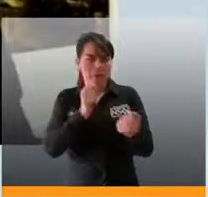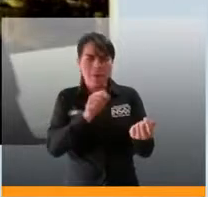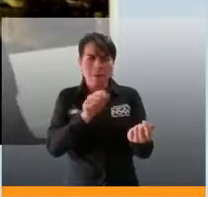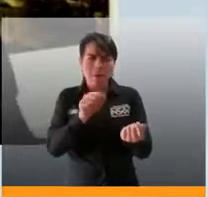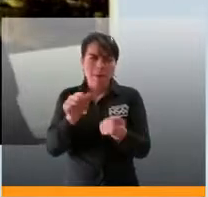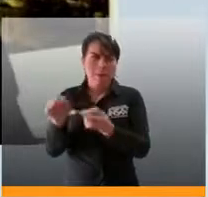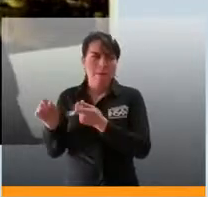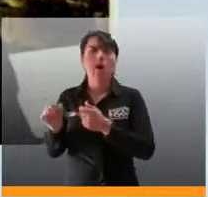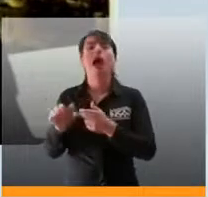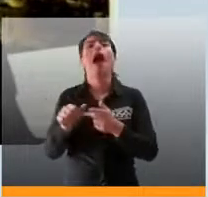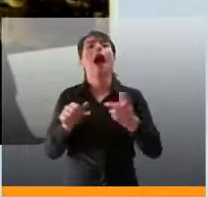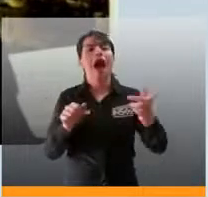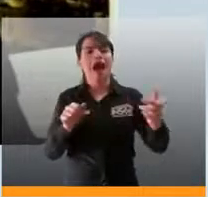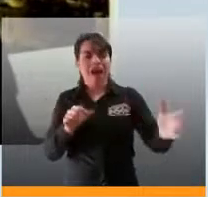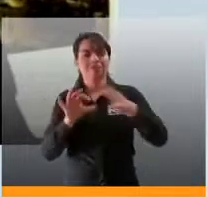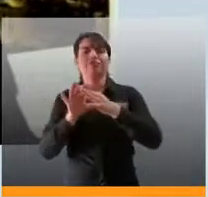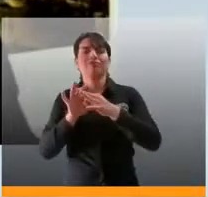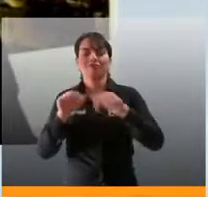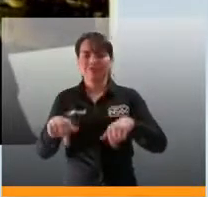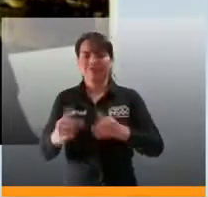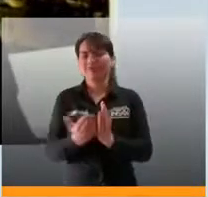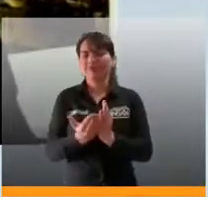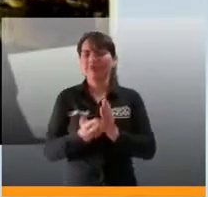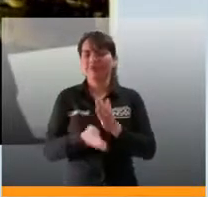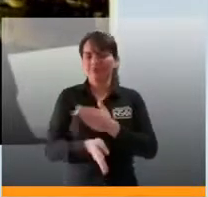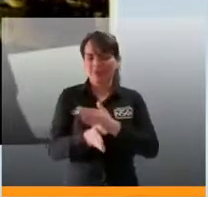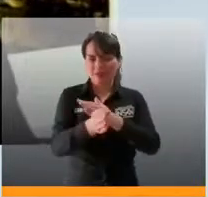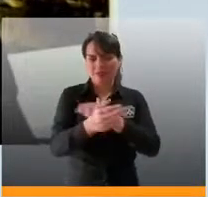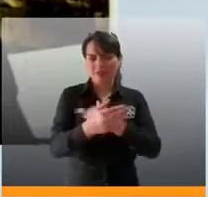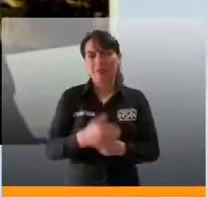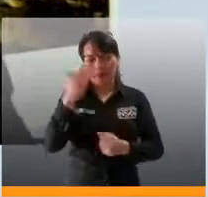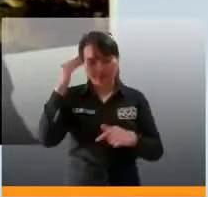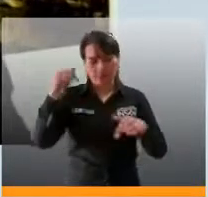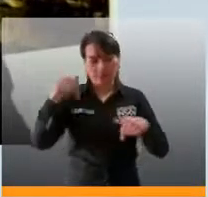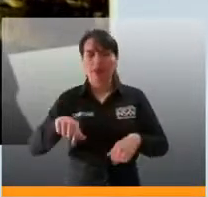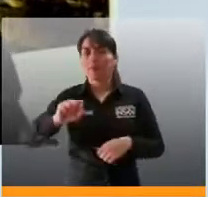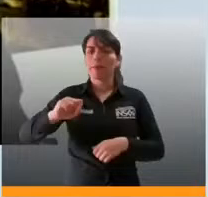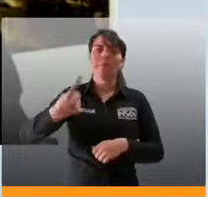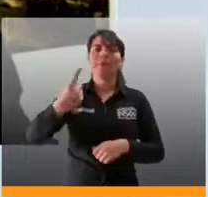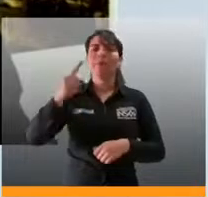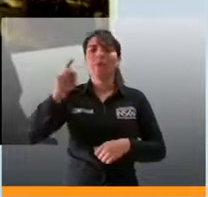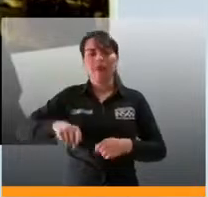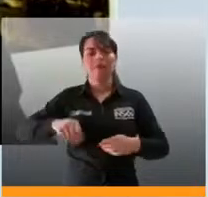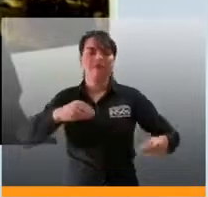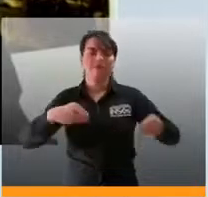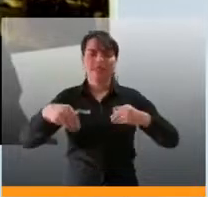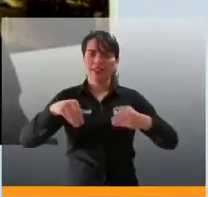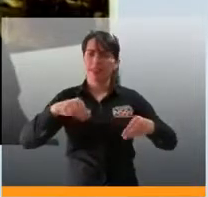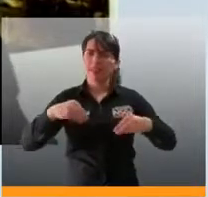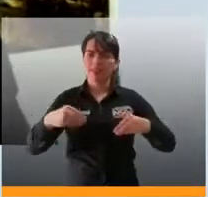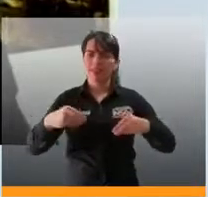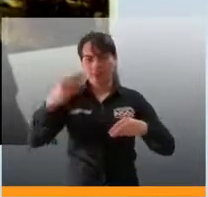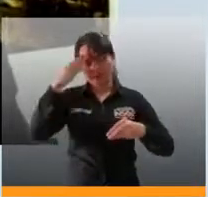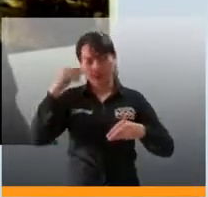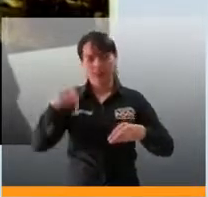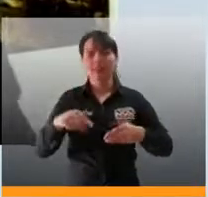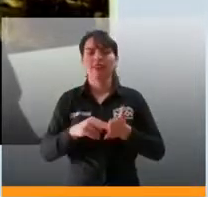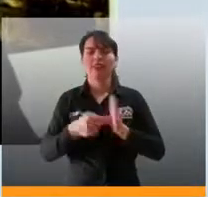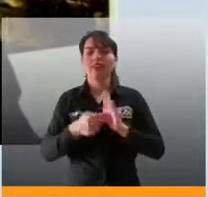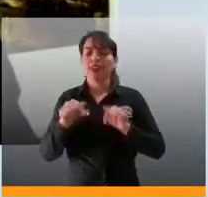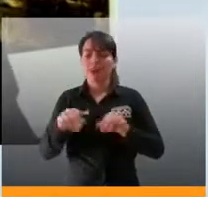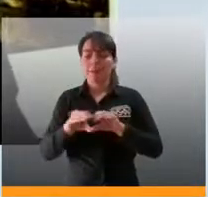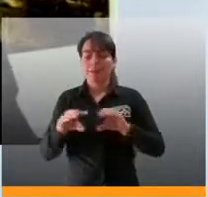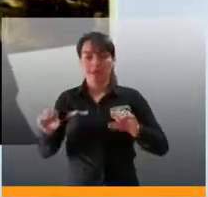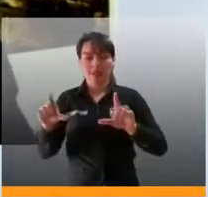al sistema. Le permitimos a los profesores en esta primera fase de la flexibilidad no solamente utilizar nuestra plataforma VAPAS, sino